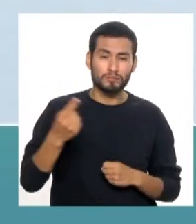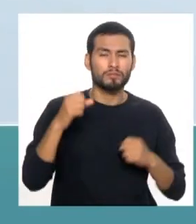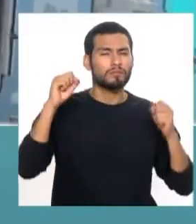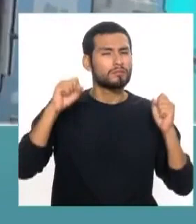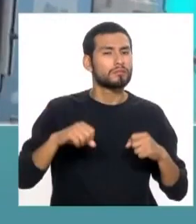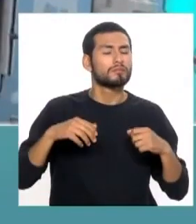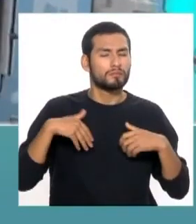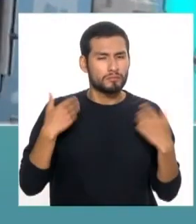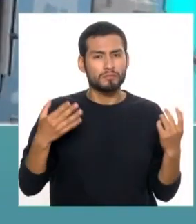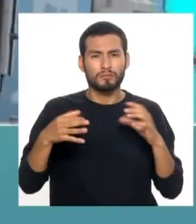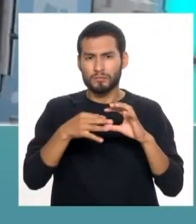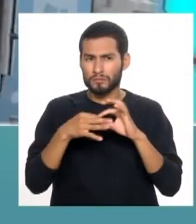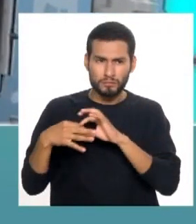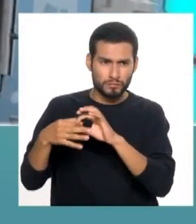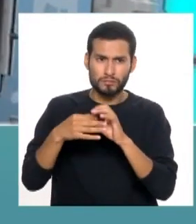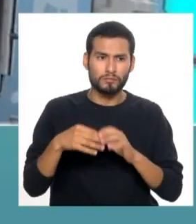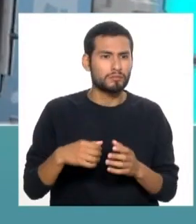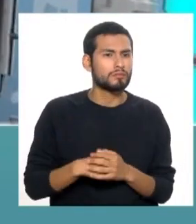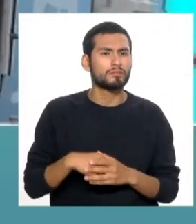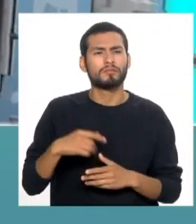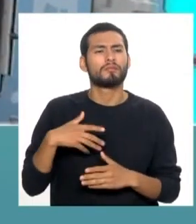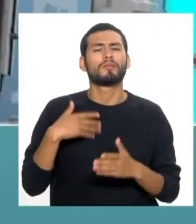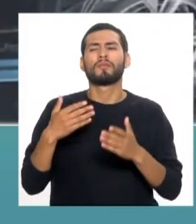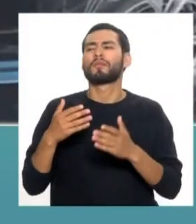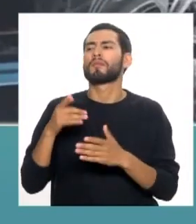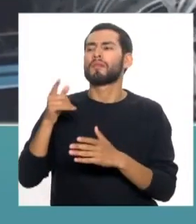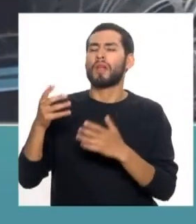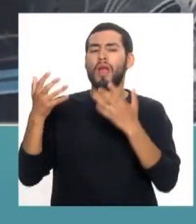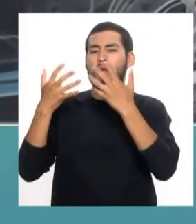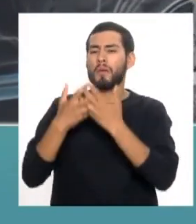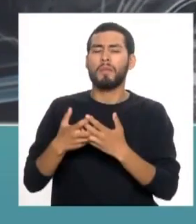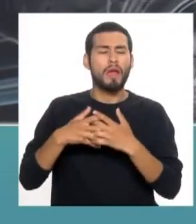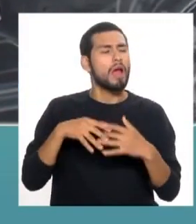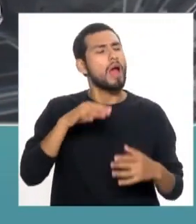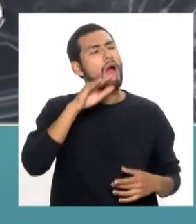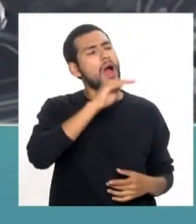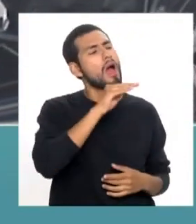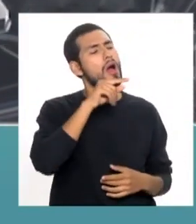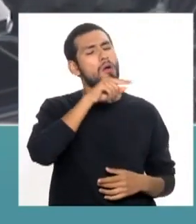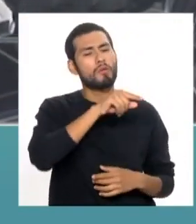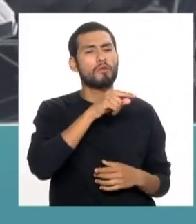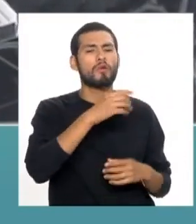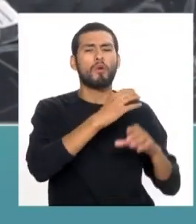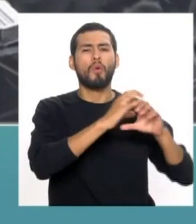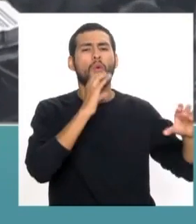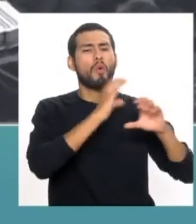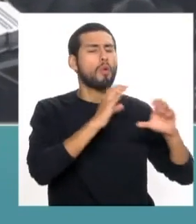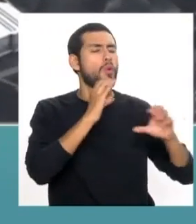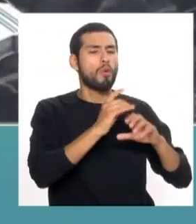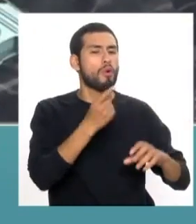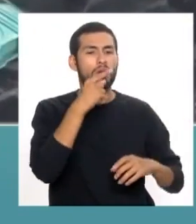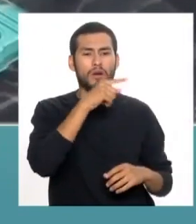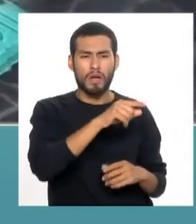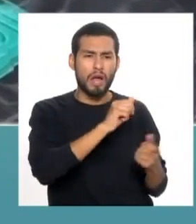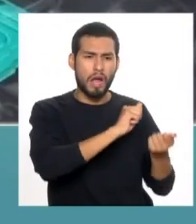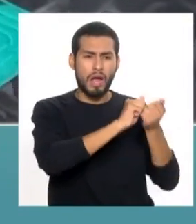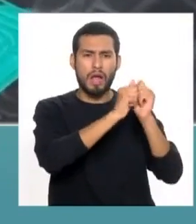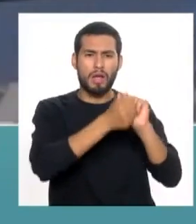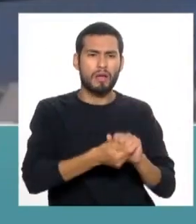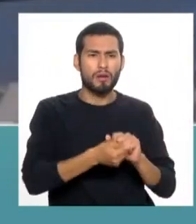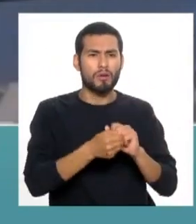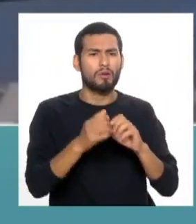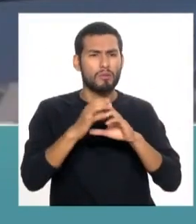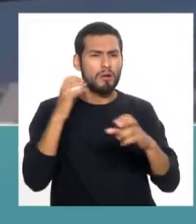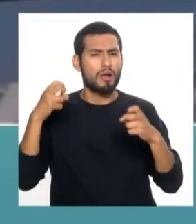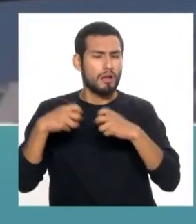parte del sistema integrado, porque no podemos pedirle a la empresa que está ahí solamente compuesta por combis que pase su flujo flota a